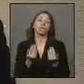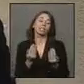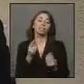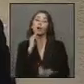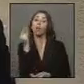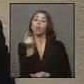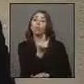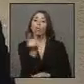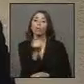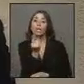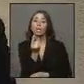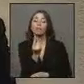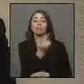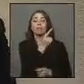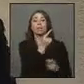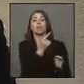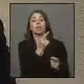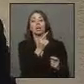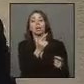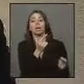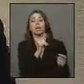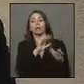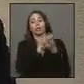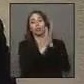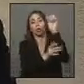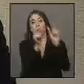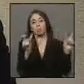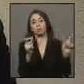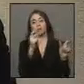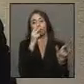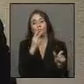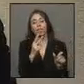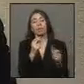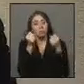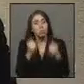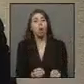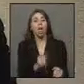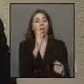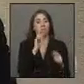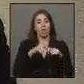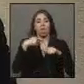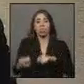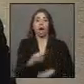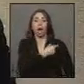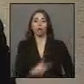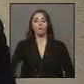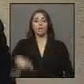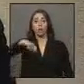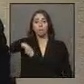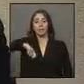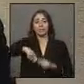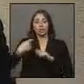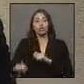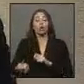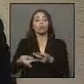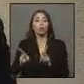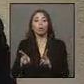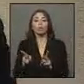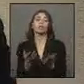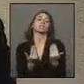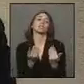necesita urgentemente que esta pensión, que a vista de todo el mundo están todas las posibilidades y los argumentos y las condiciones para que la obtenga,